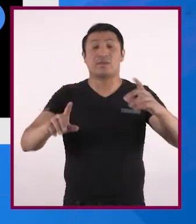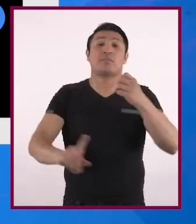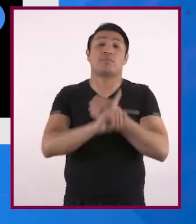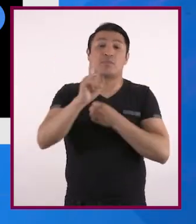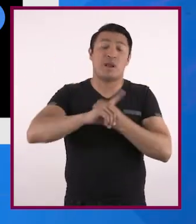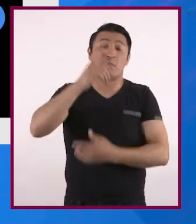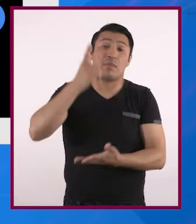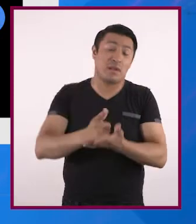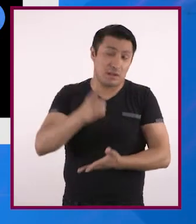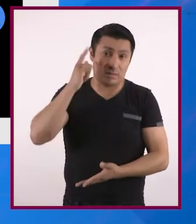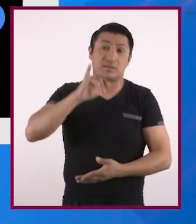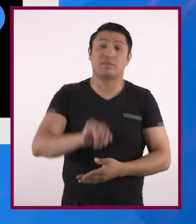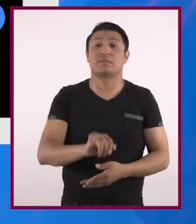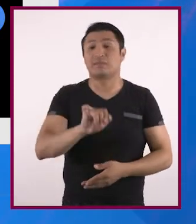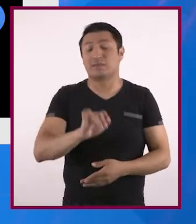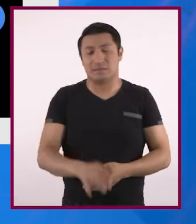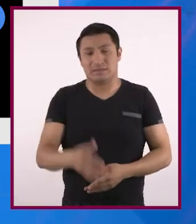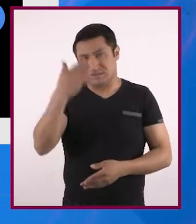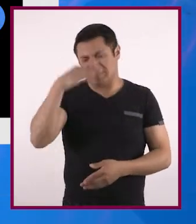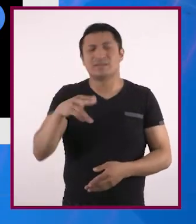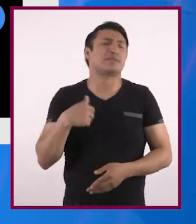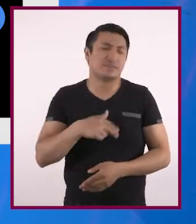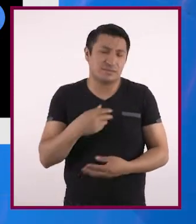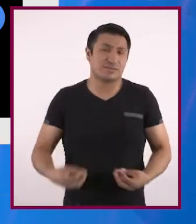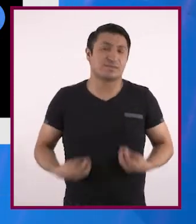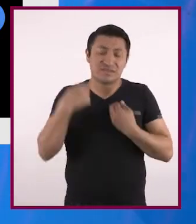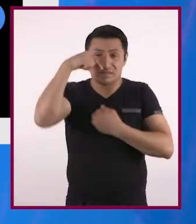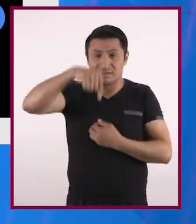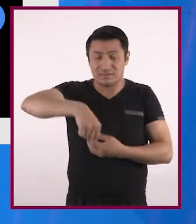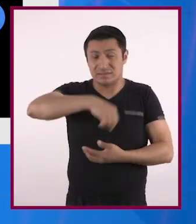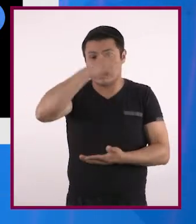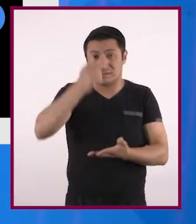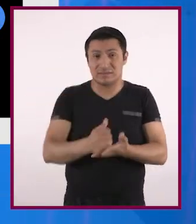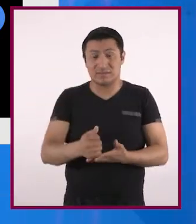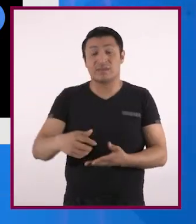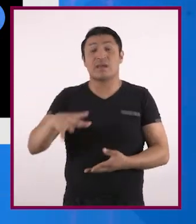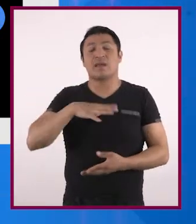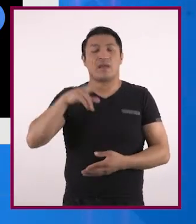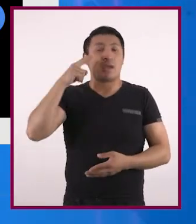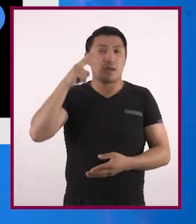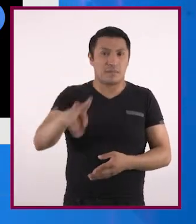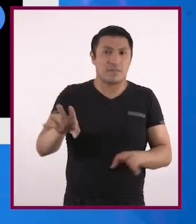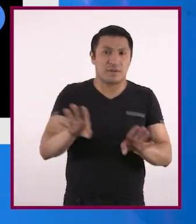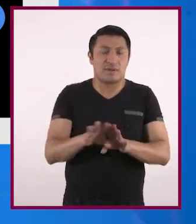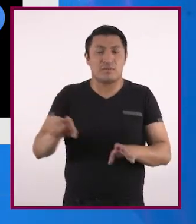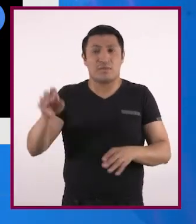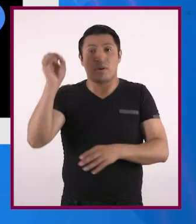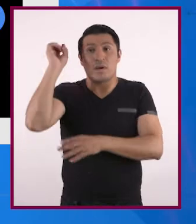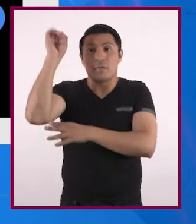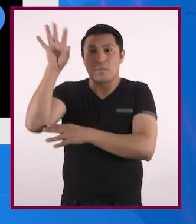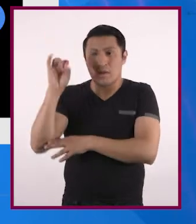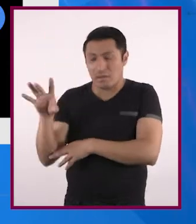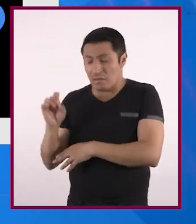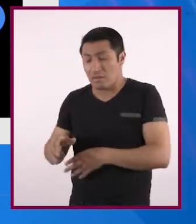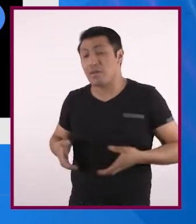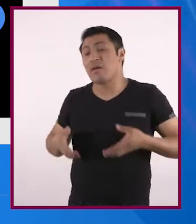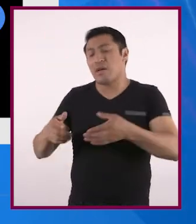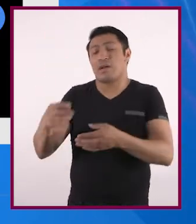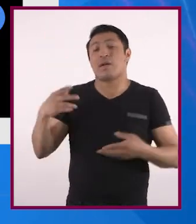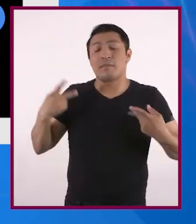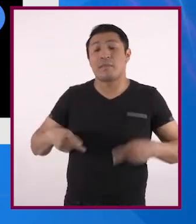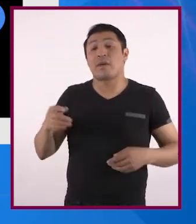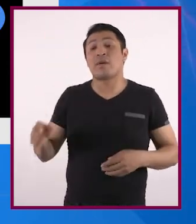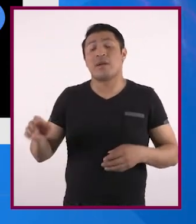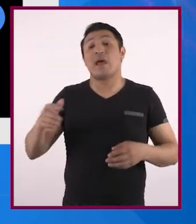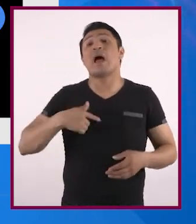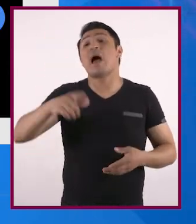es grave, como sabemos quienes habitamos esta ciudad y vemos que en cada semáforo hay alguien que te quiere lavar el coche, que te quiere limpiar